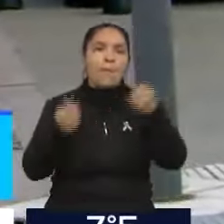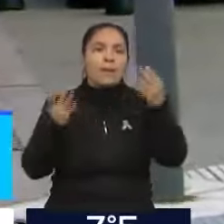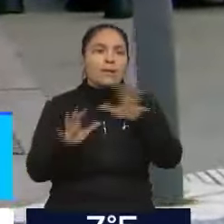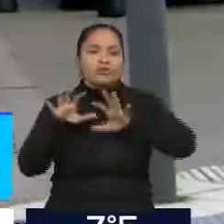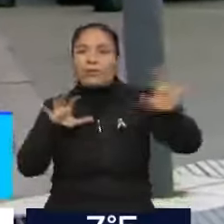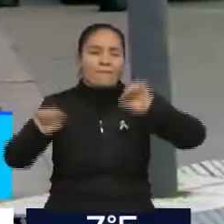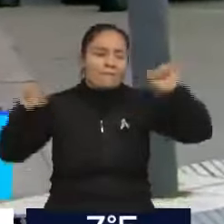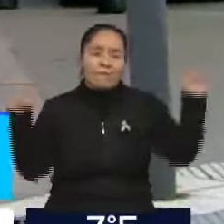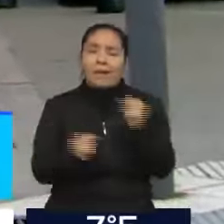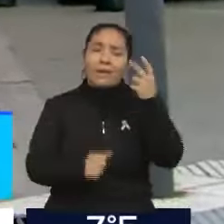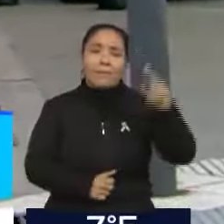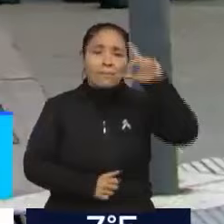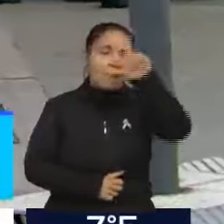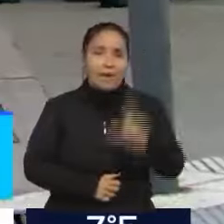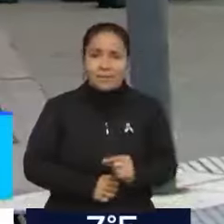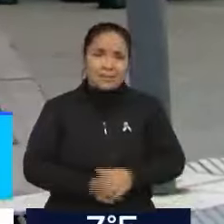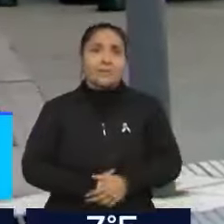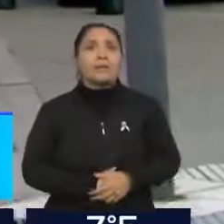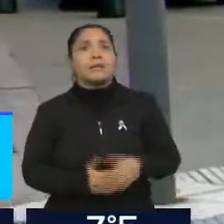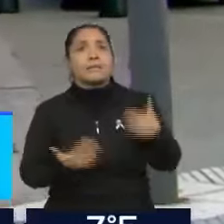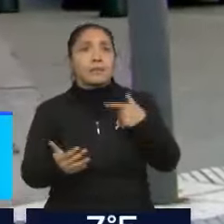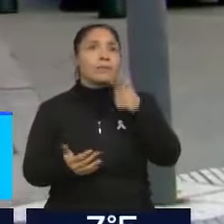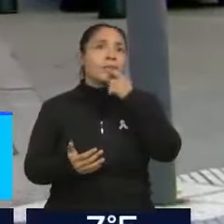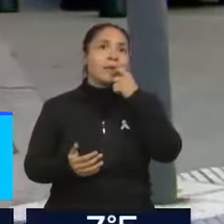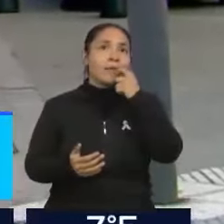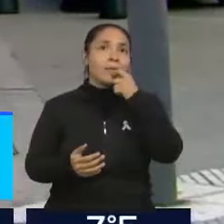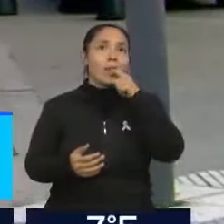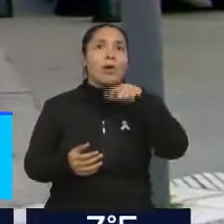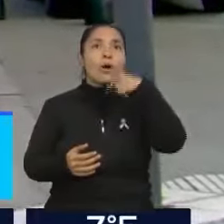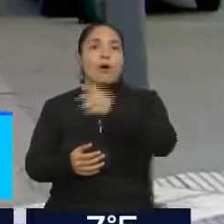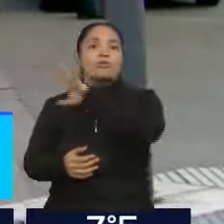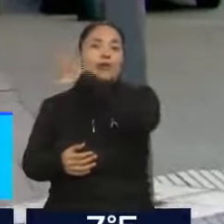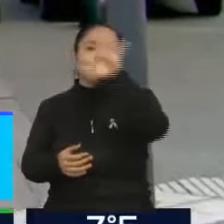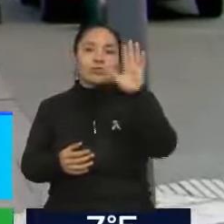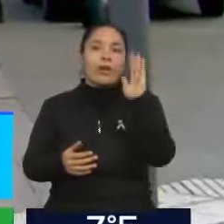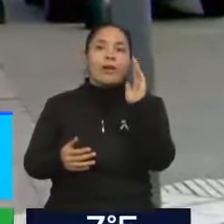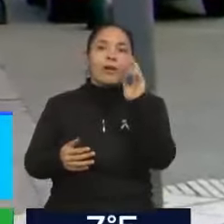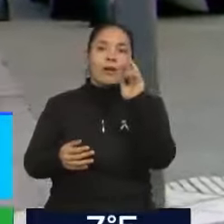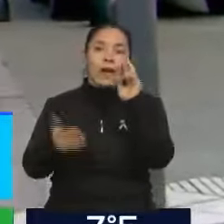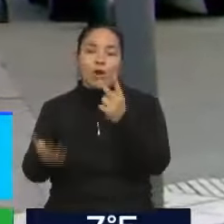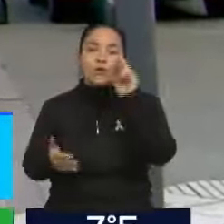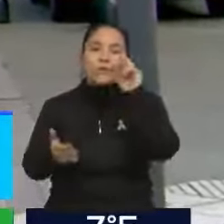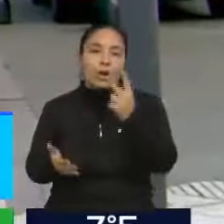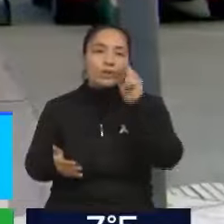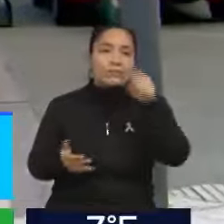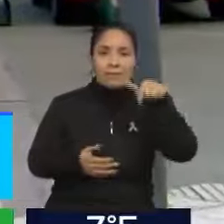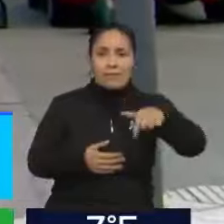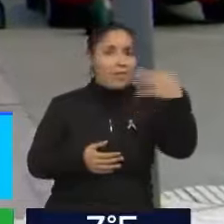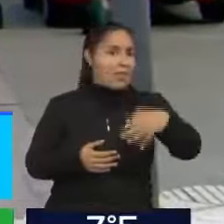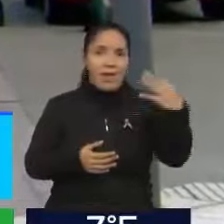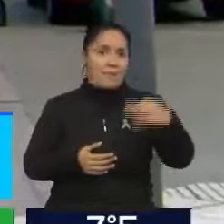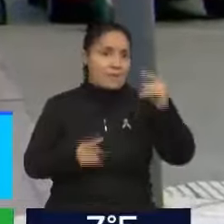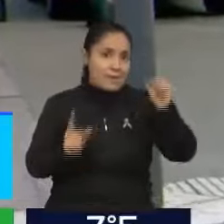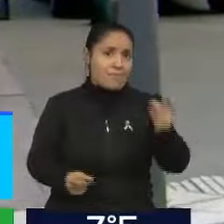del país. Entonces, con tantas consideraciones que se hacen en distintos órdenes, acá también tendría que haber. El frío que tenemos hoy